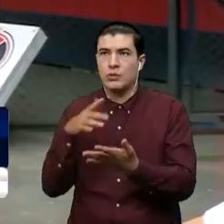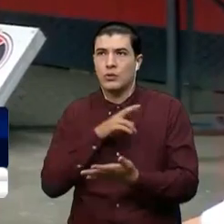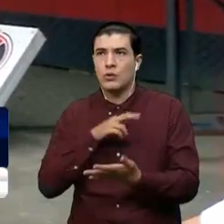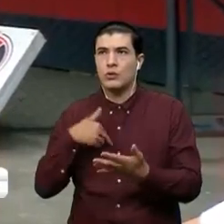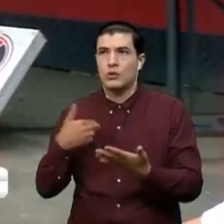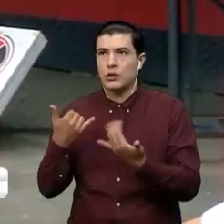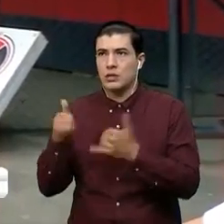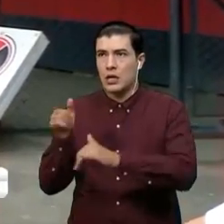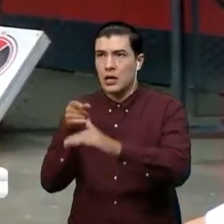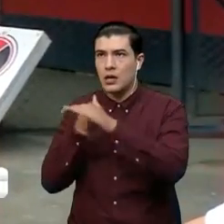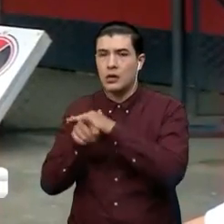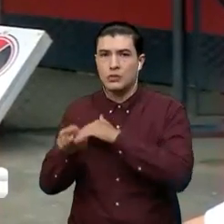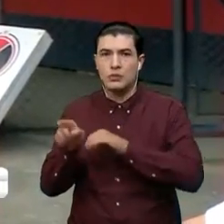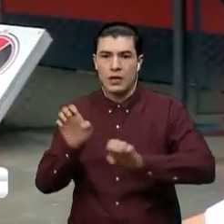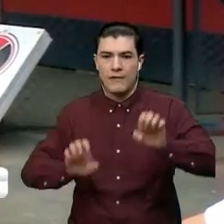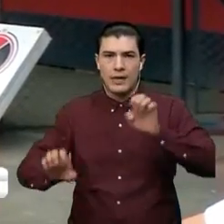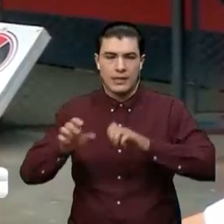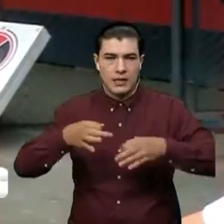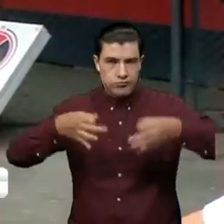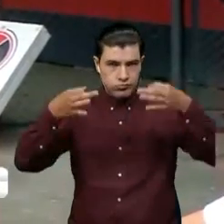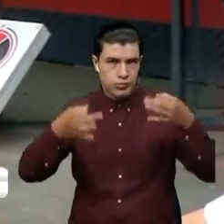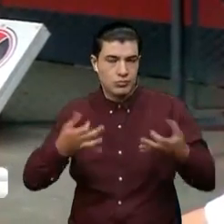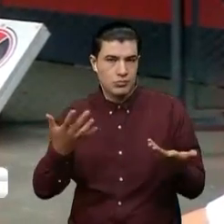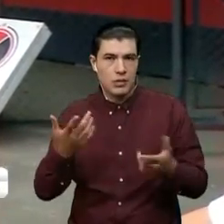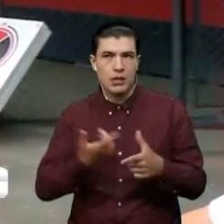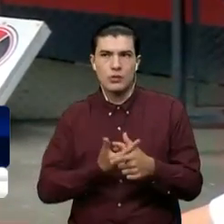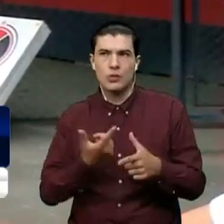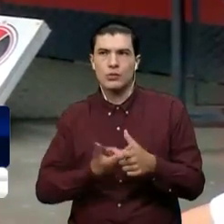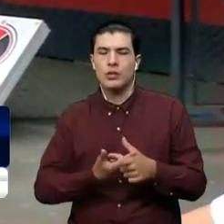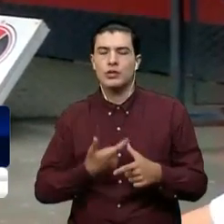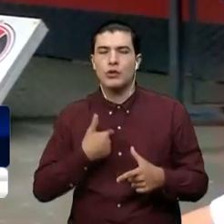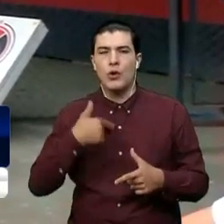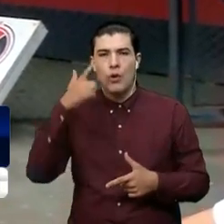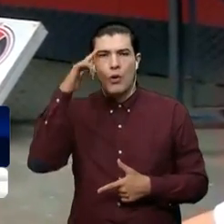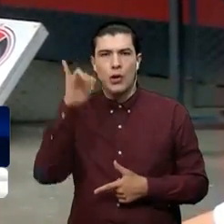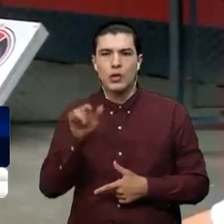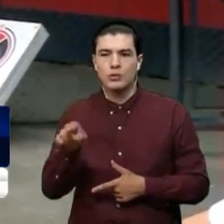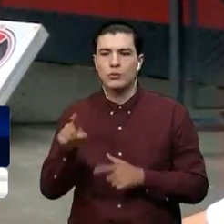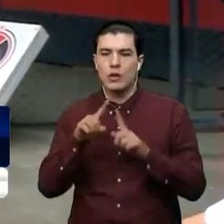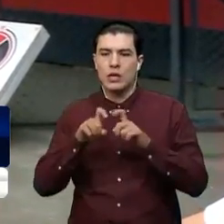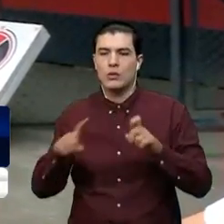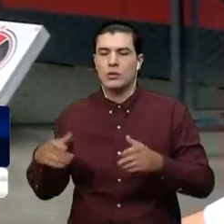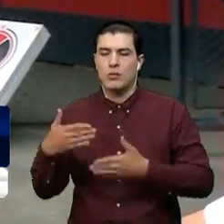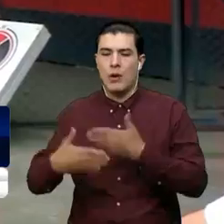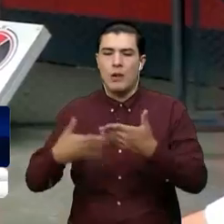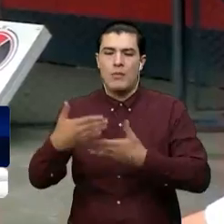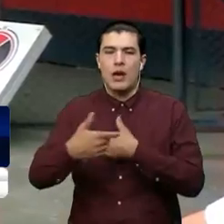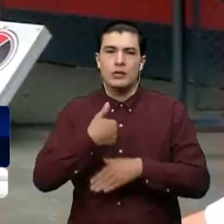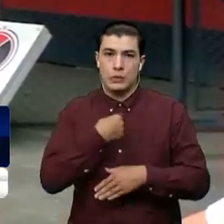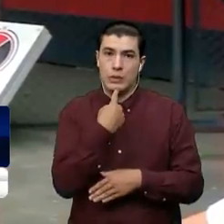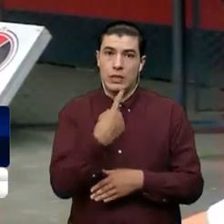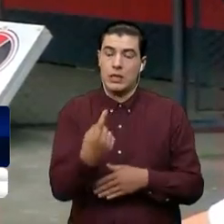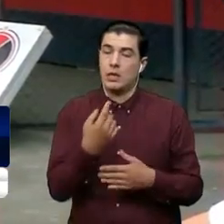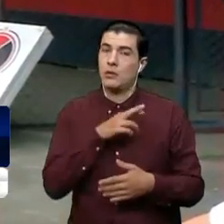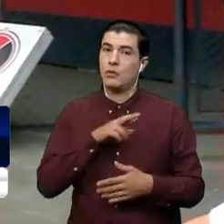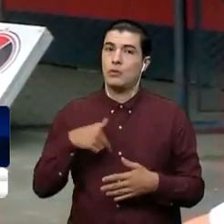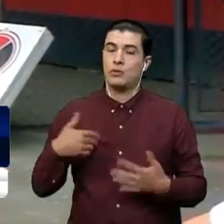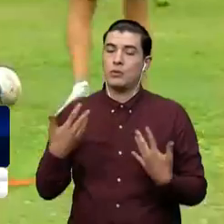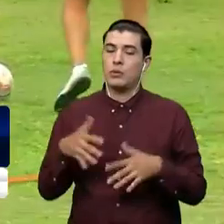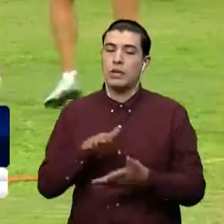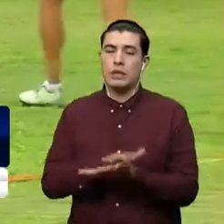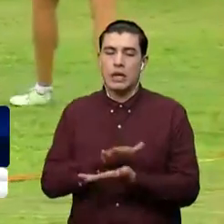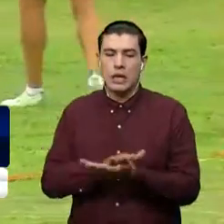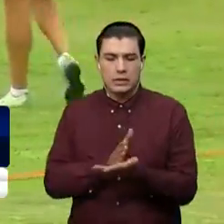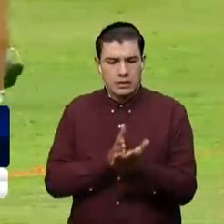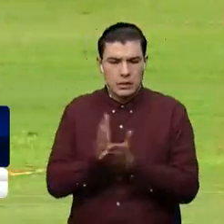concretando una defensa sólida entonces yo creo que las cosas van bien pero como te dije seguir